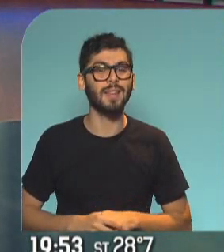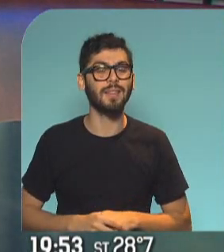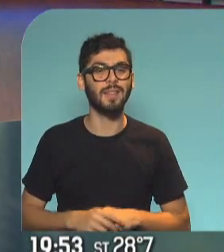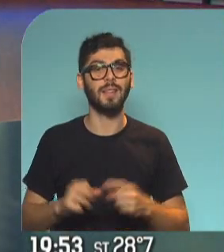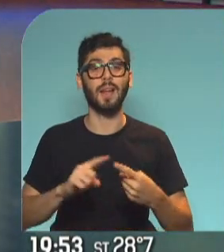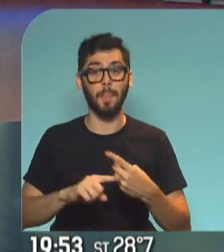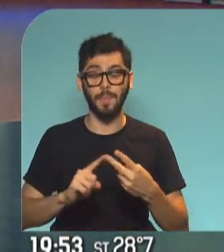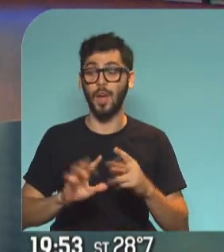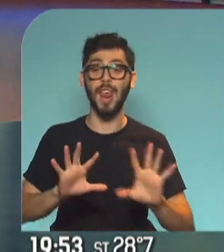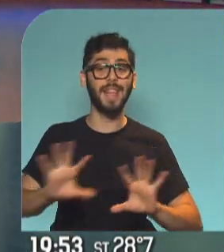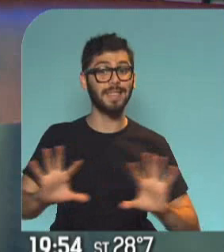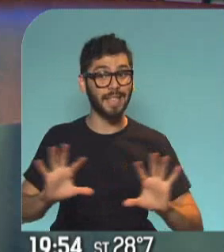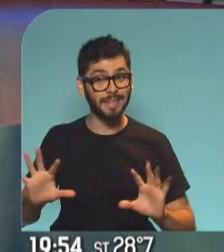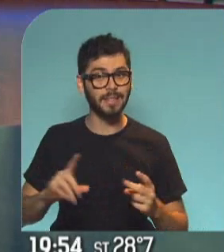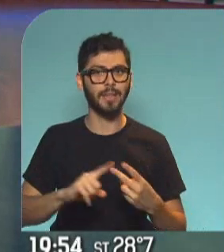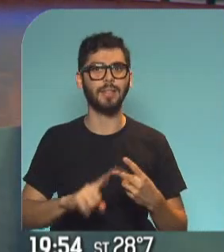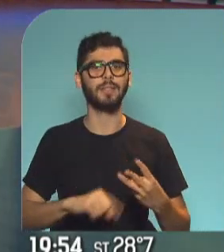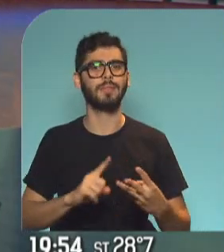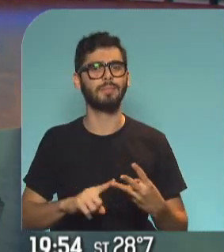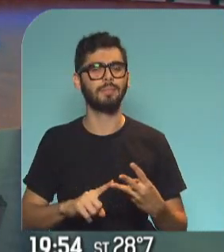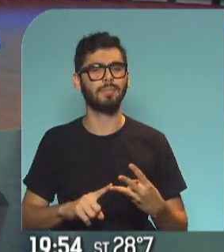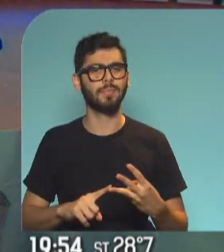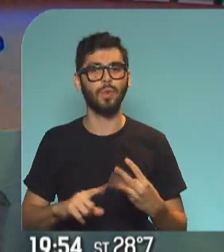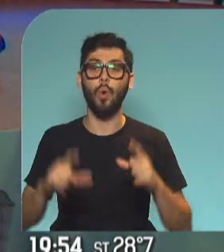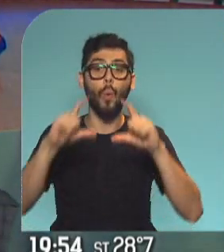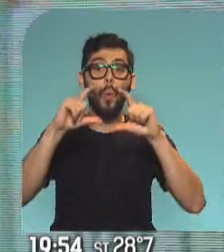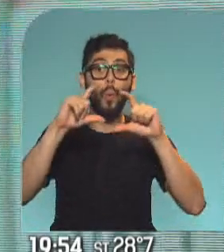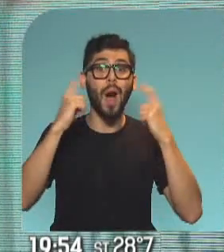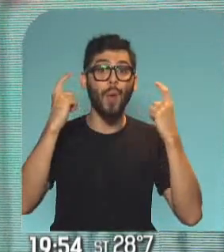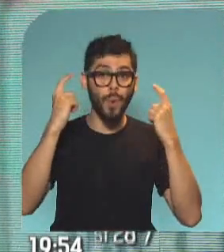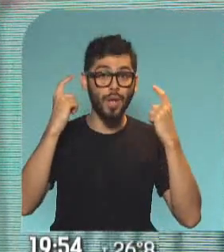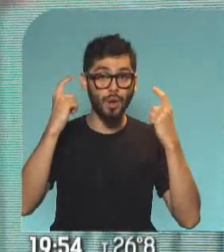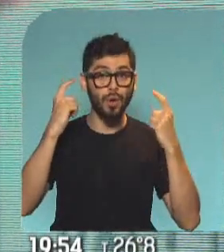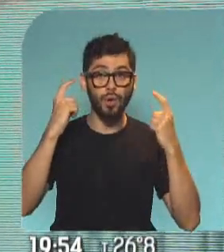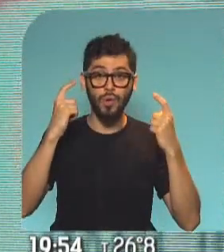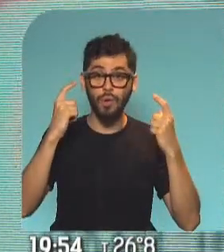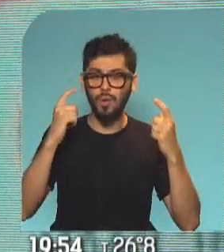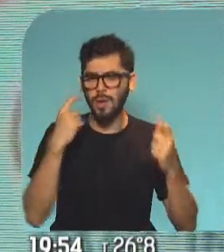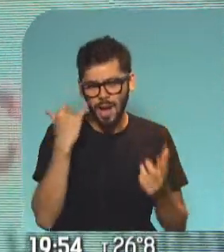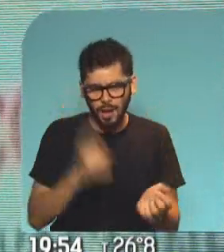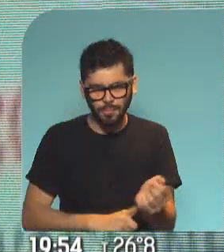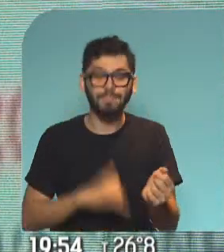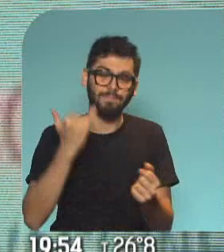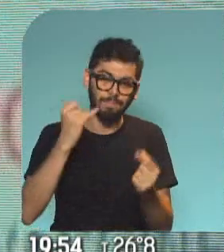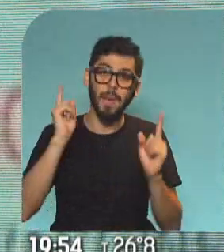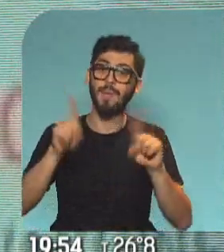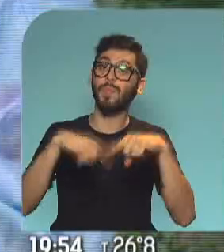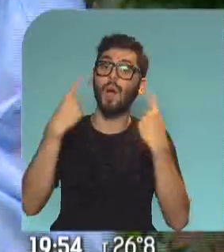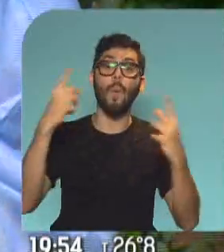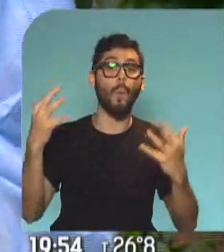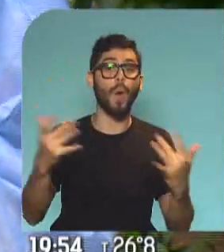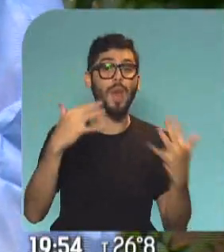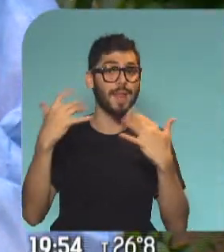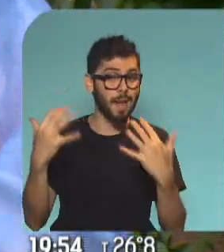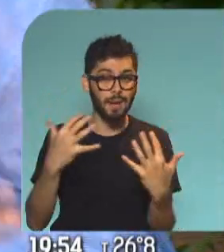El distanciamiento. El uso del barbijo. Muy bien. Cosas que ya las teníamos incorporadas. Y ventilar los ambientes o,